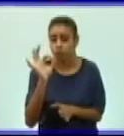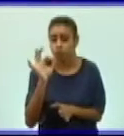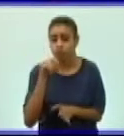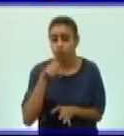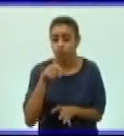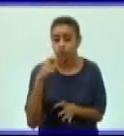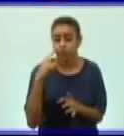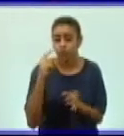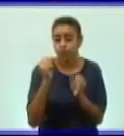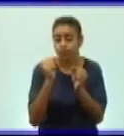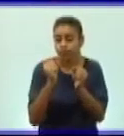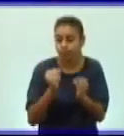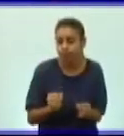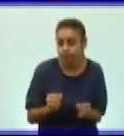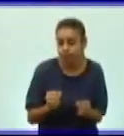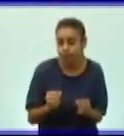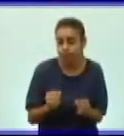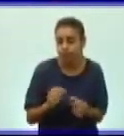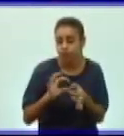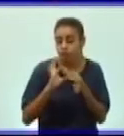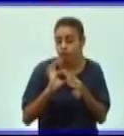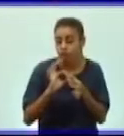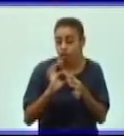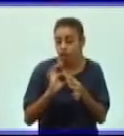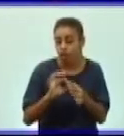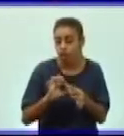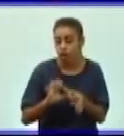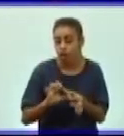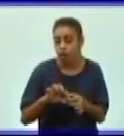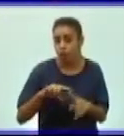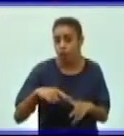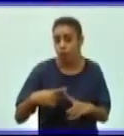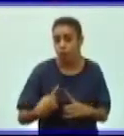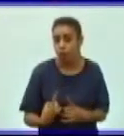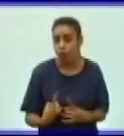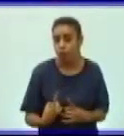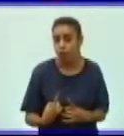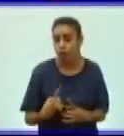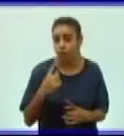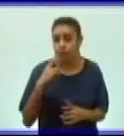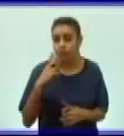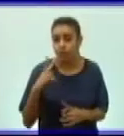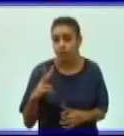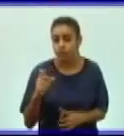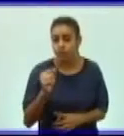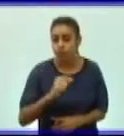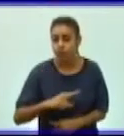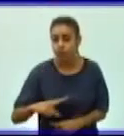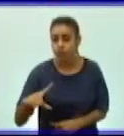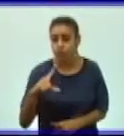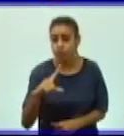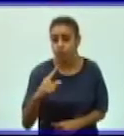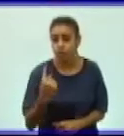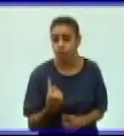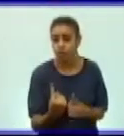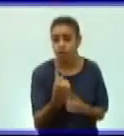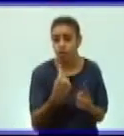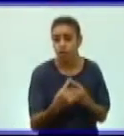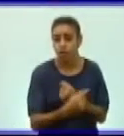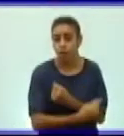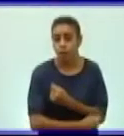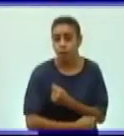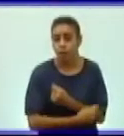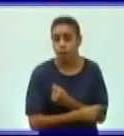de estancamiento va a tener graves consecuencias, incluso que se va a repercutir en la vida social de cada uno de los habitantes de estos pueblos.